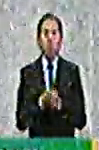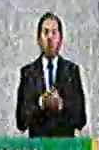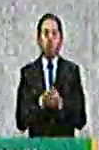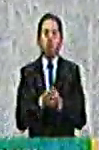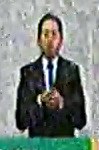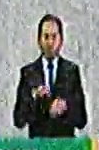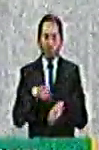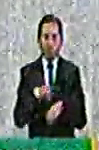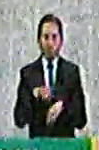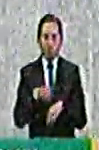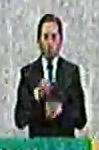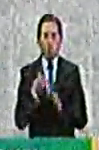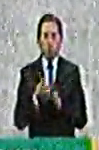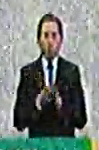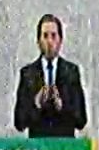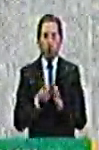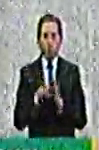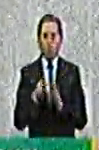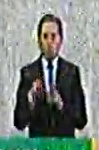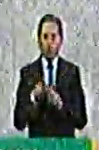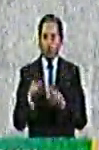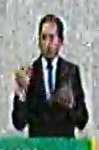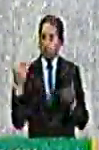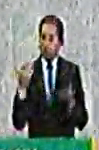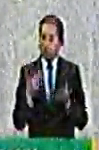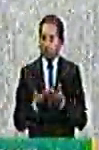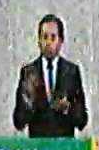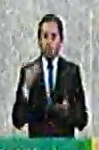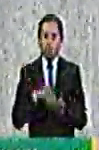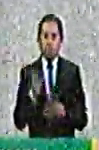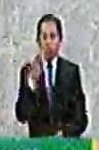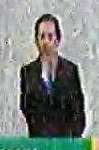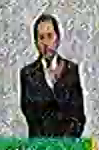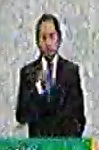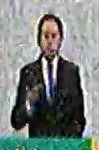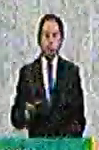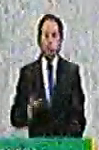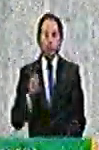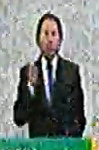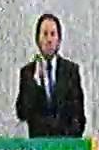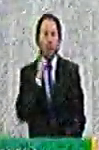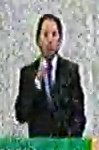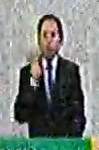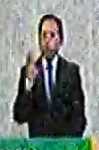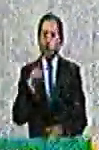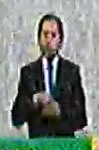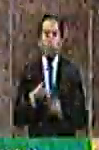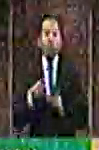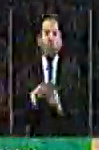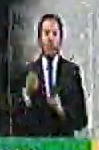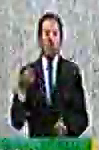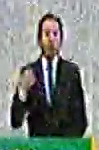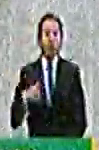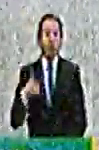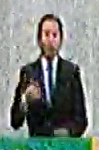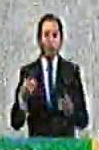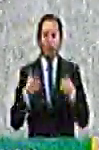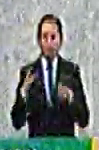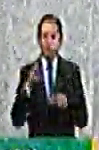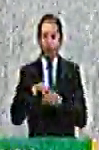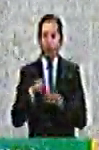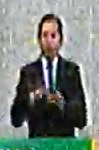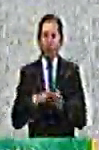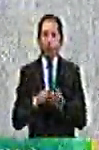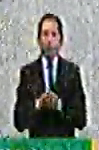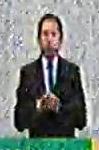por unas horas hasta el retorno del presidente Evo Morales desde la Argentina, quien se encuentra